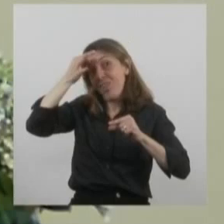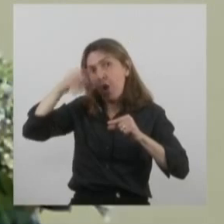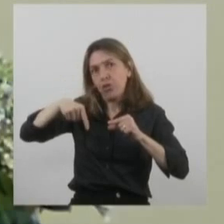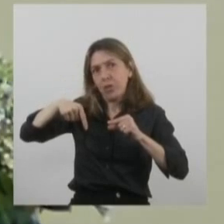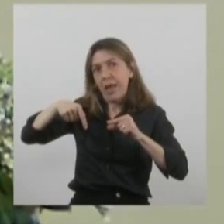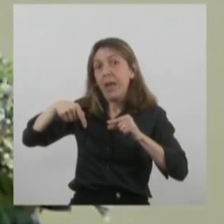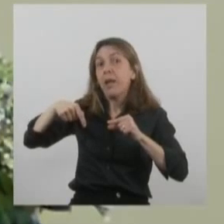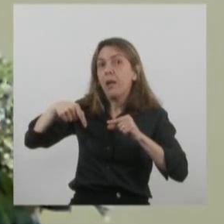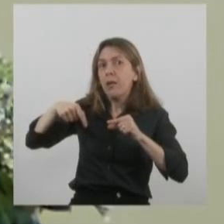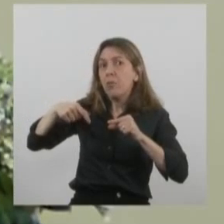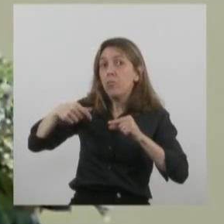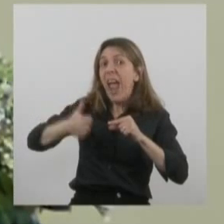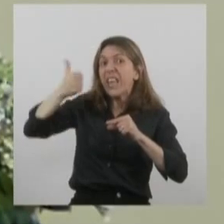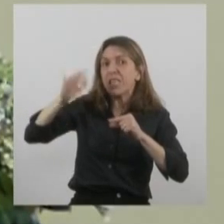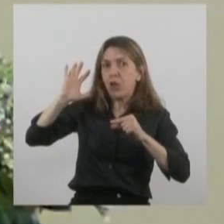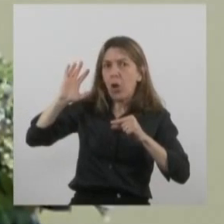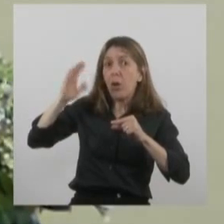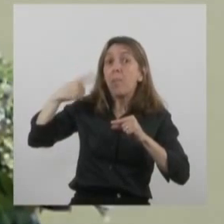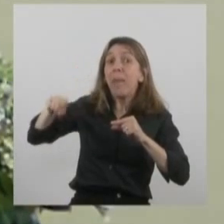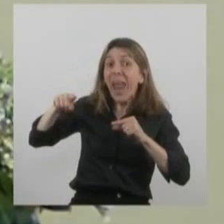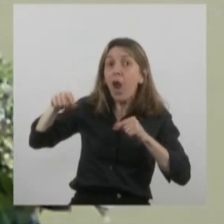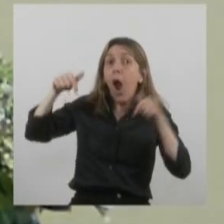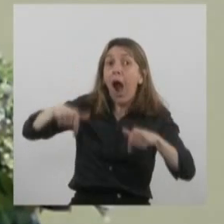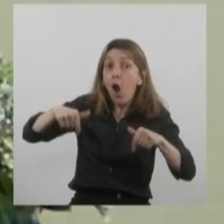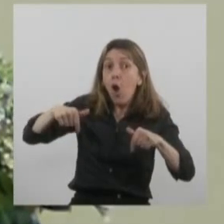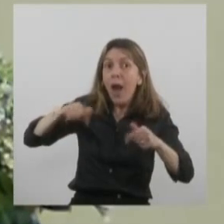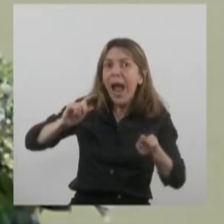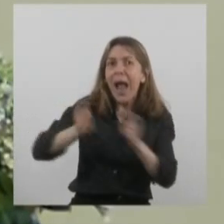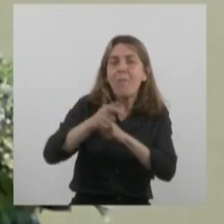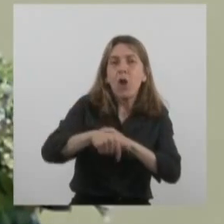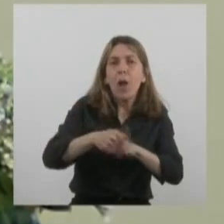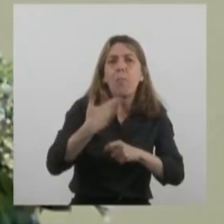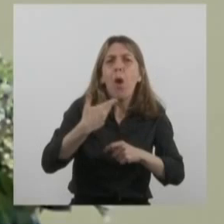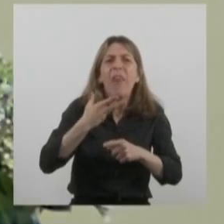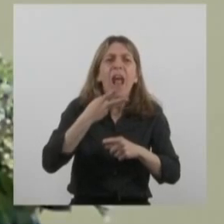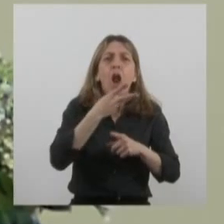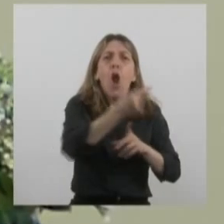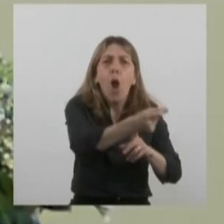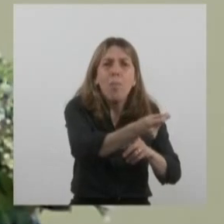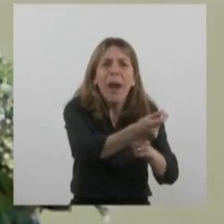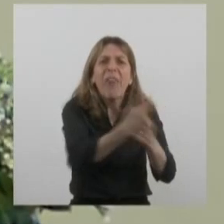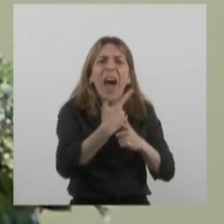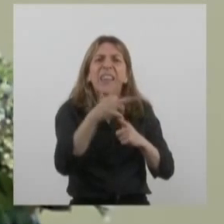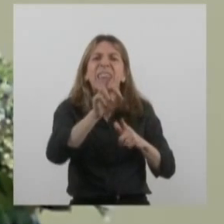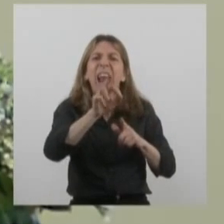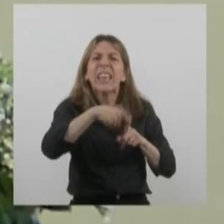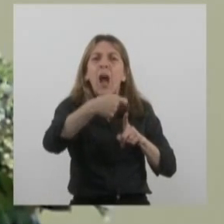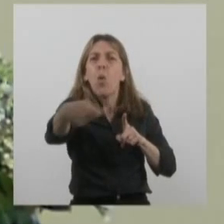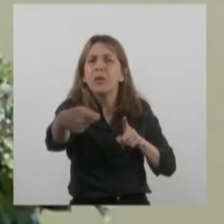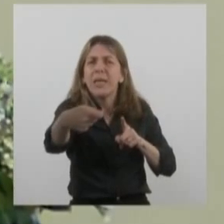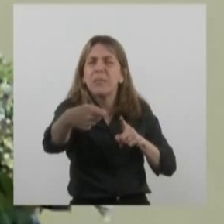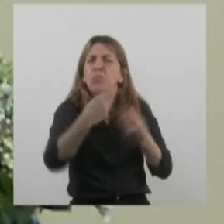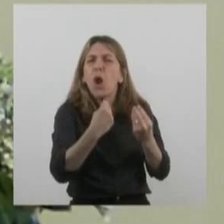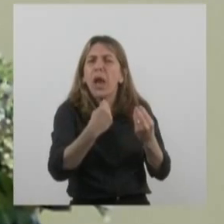en algunos casos hasta la posibilidad de comprar en 30 cuotas. ¿Y con qué idea hacemos esto? Con la misma idea que nos llevó al